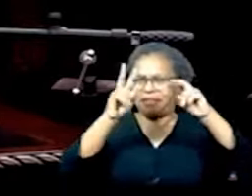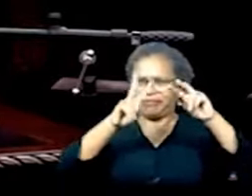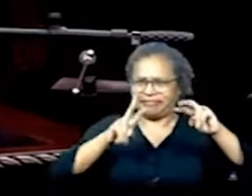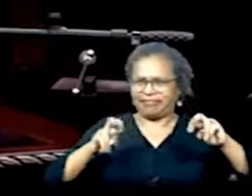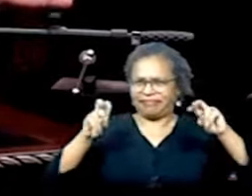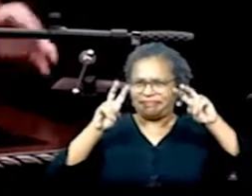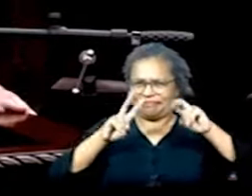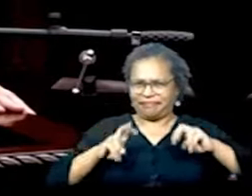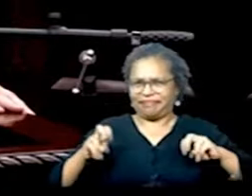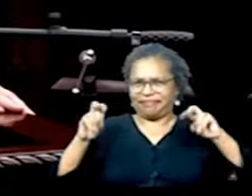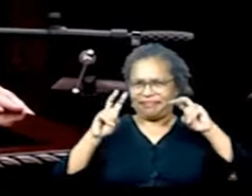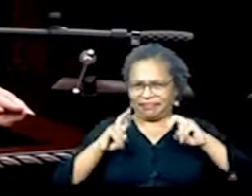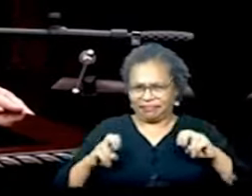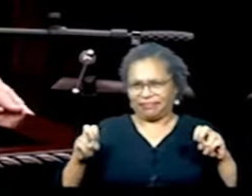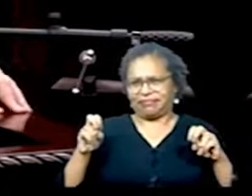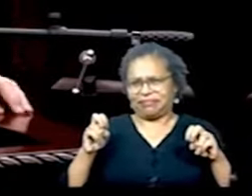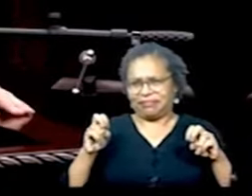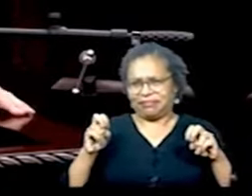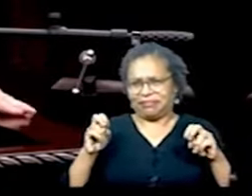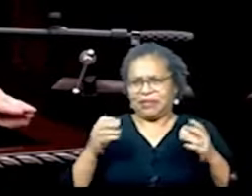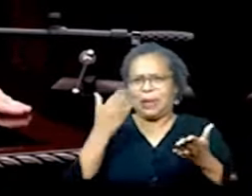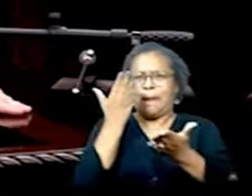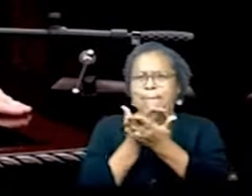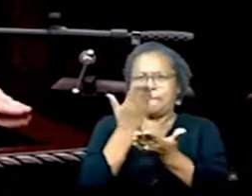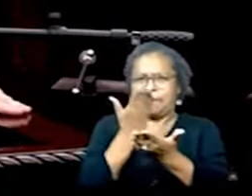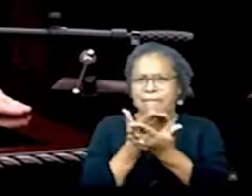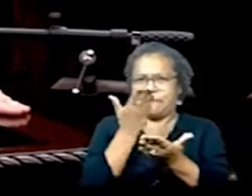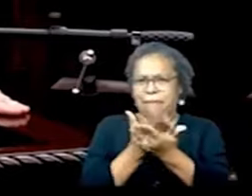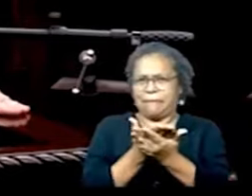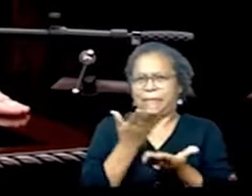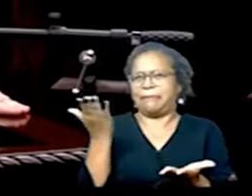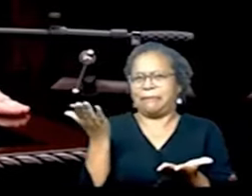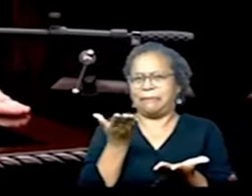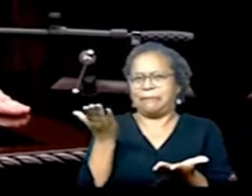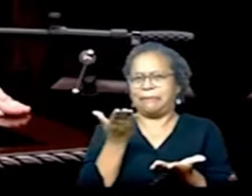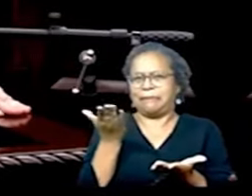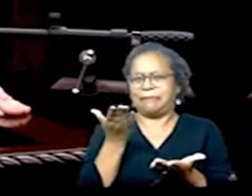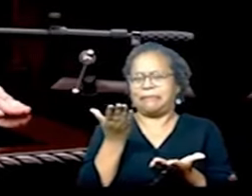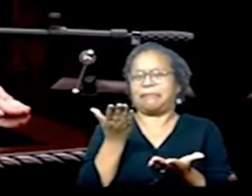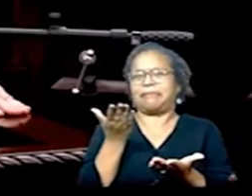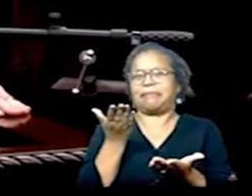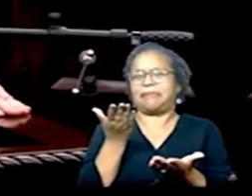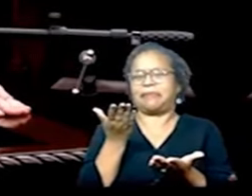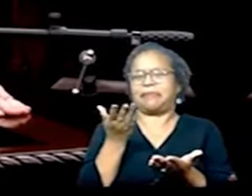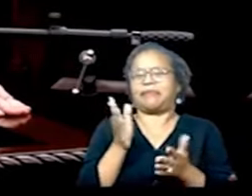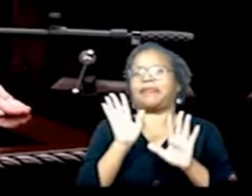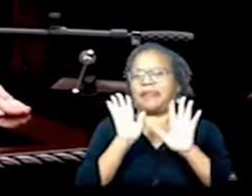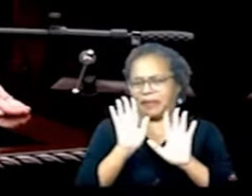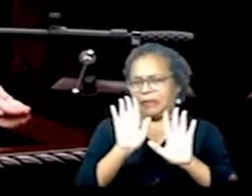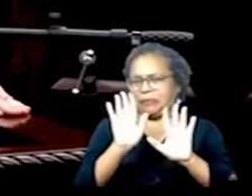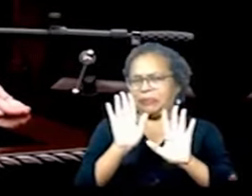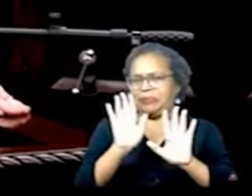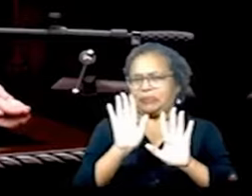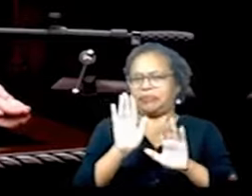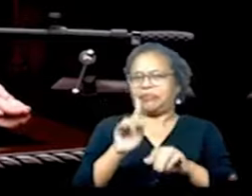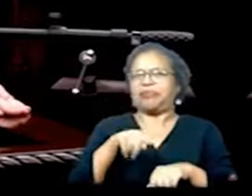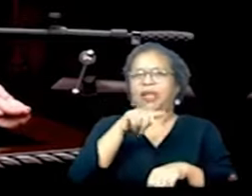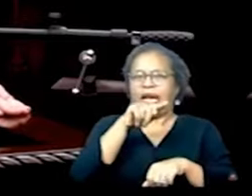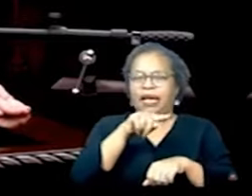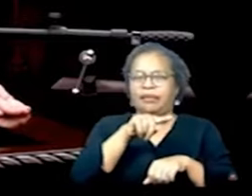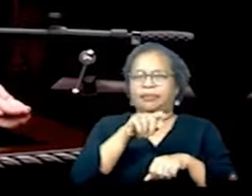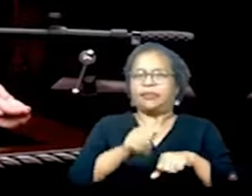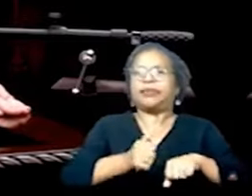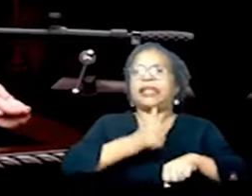es la diferencia? ¿Cuál es la diferencia de nombrar el Procurador General de la República por